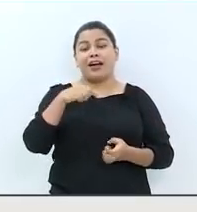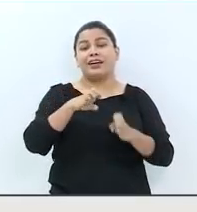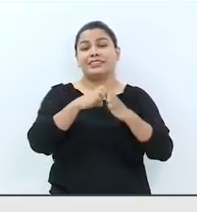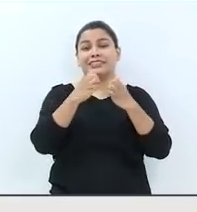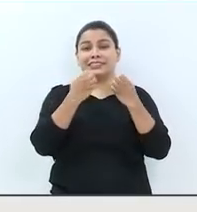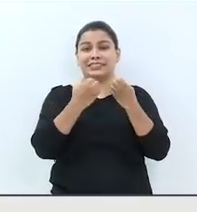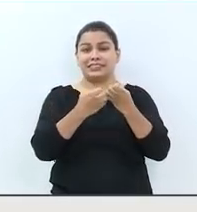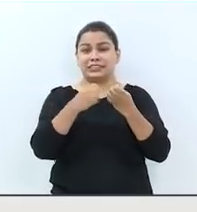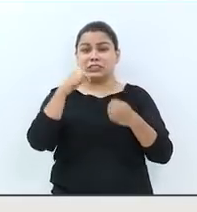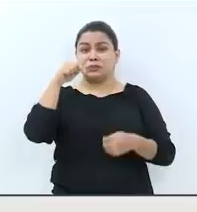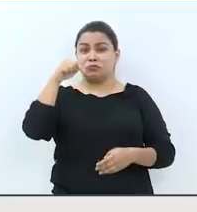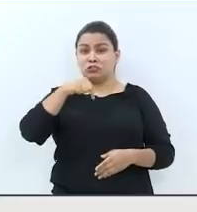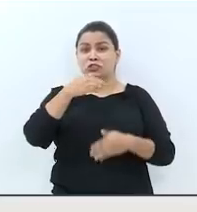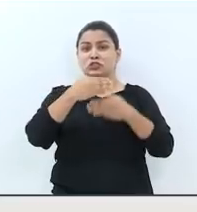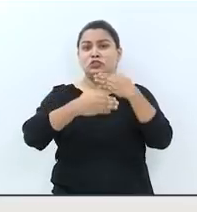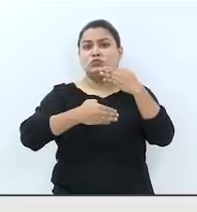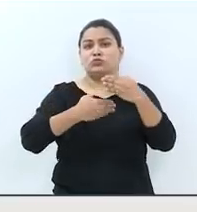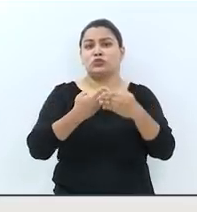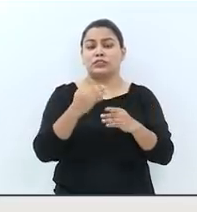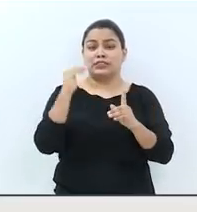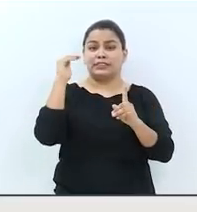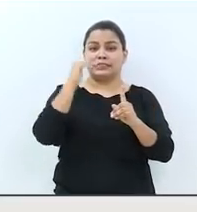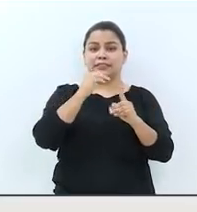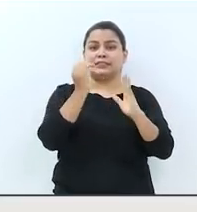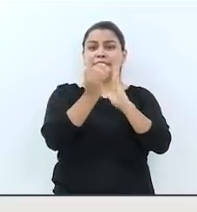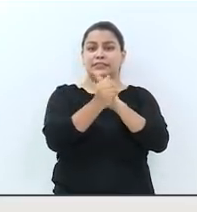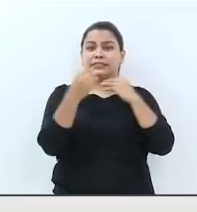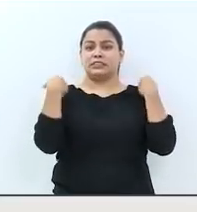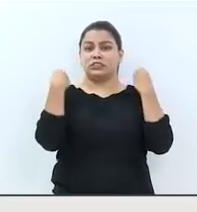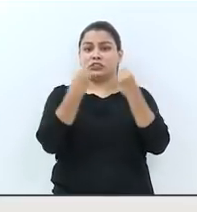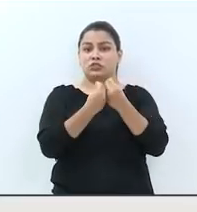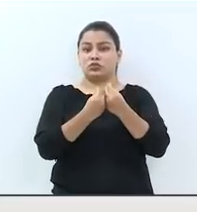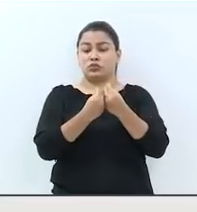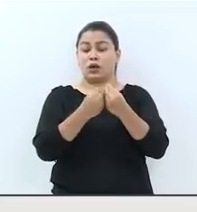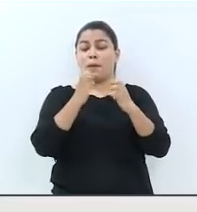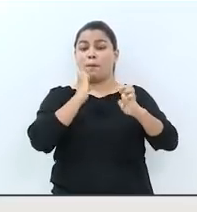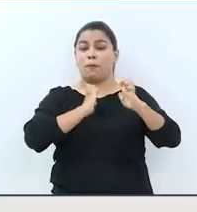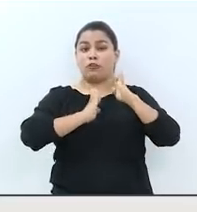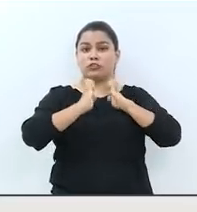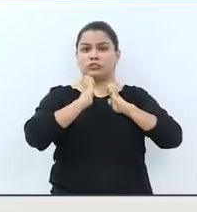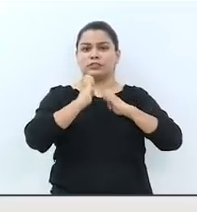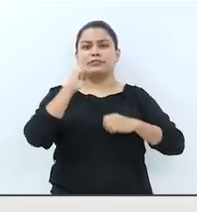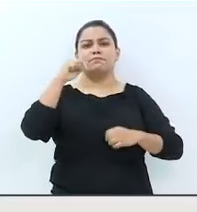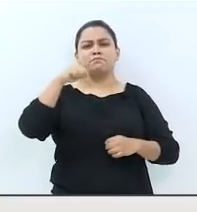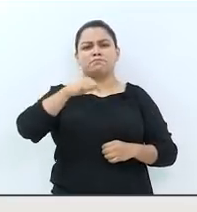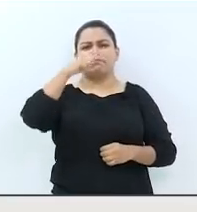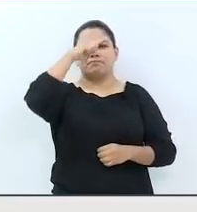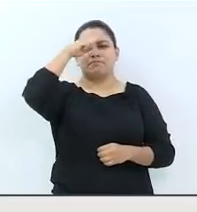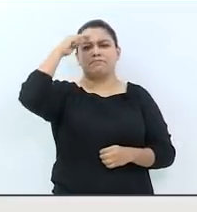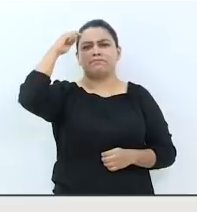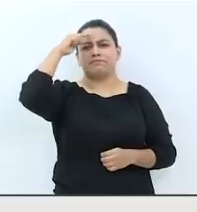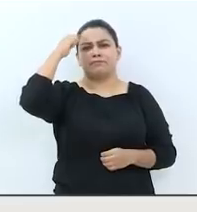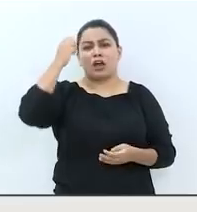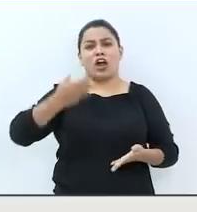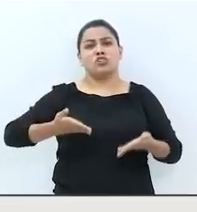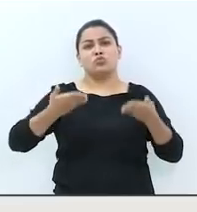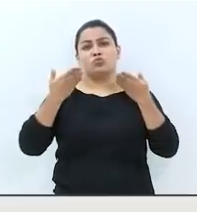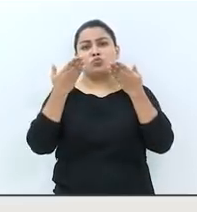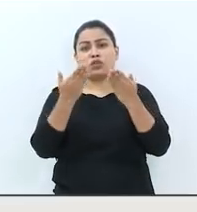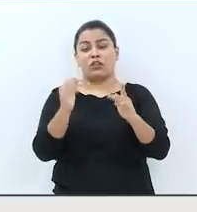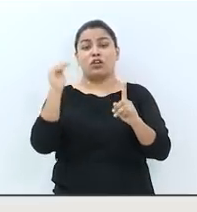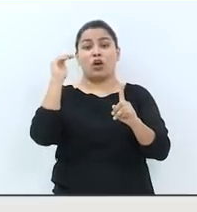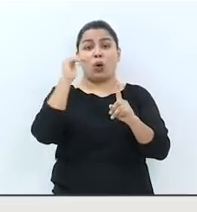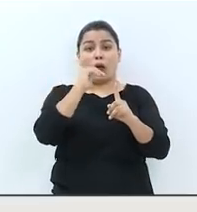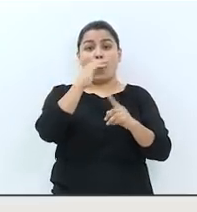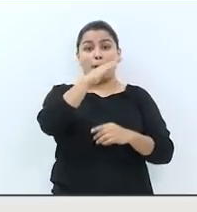este proceso formativo de habilidades socioemocionales y estamos trabajando en pro de la educación en el